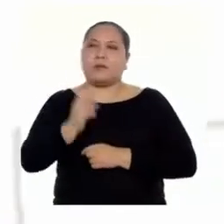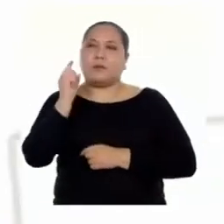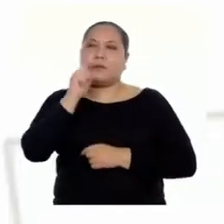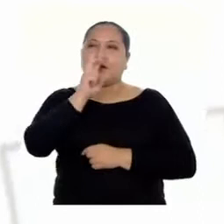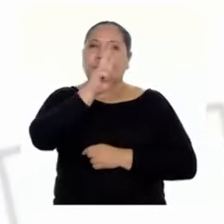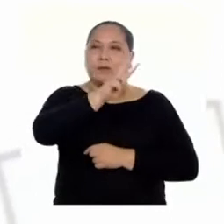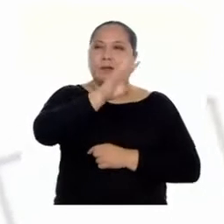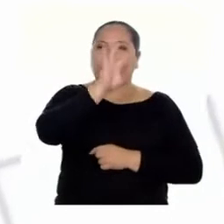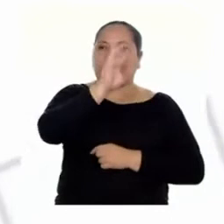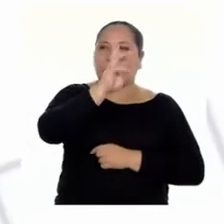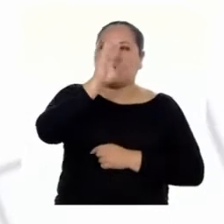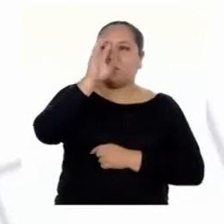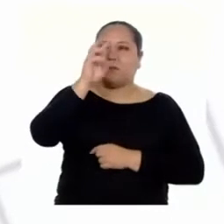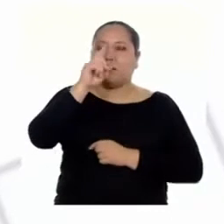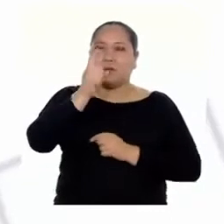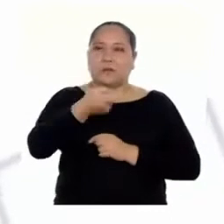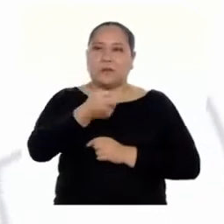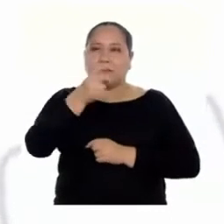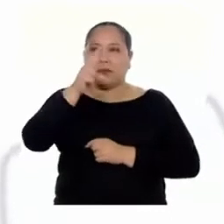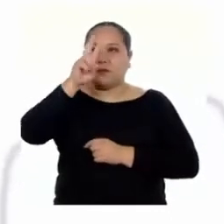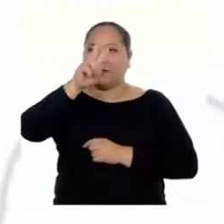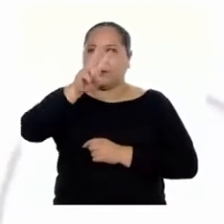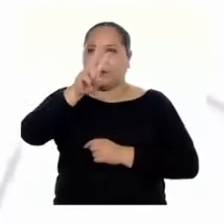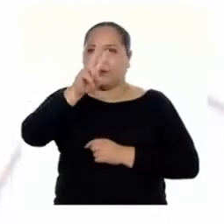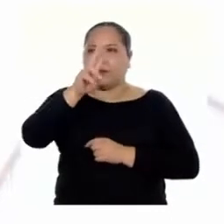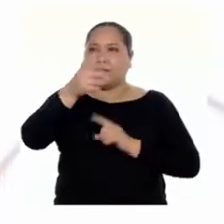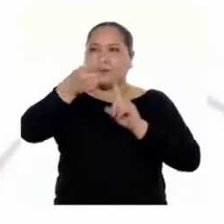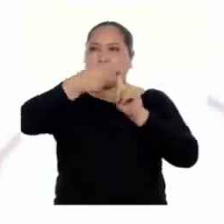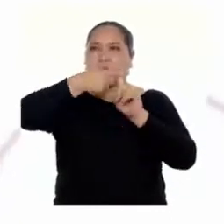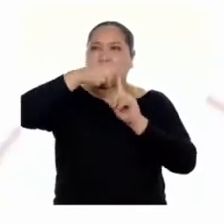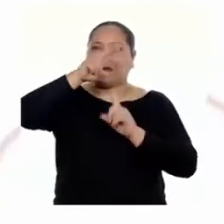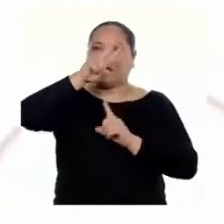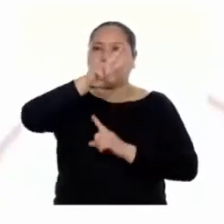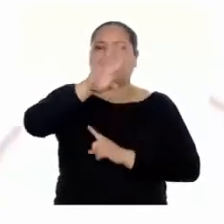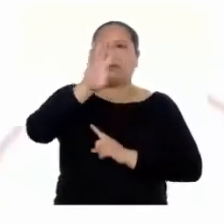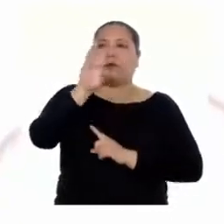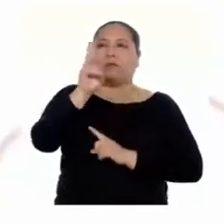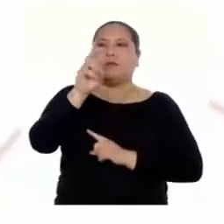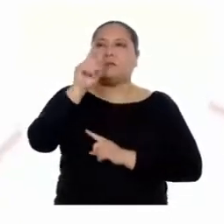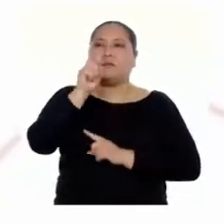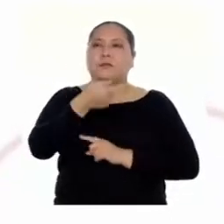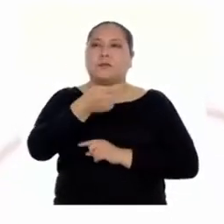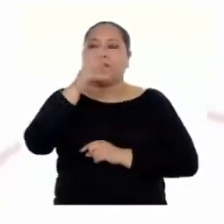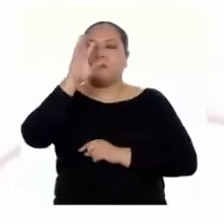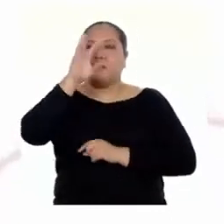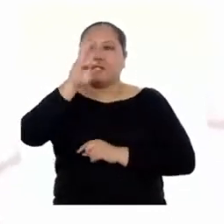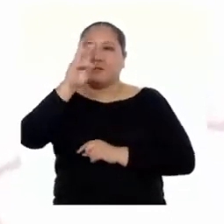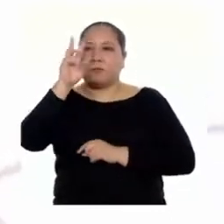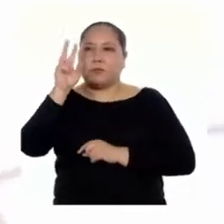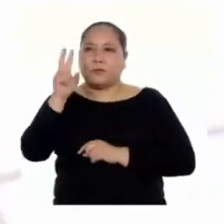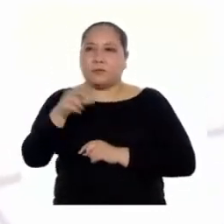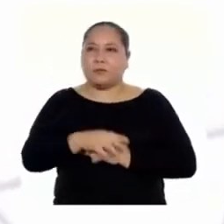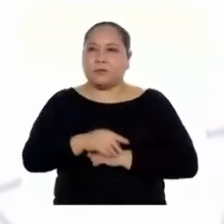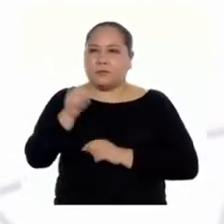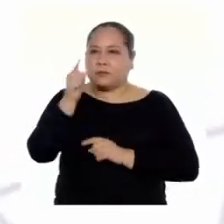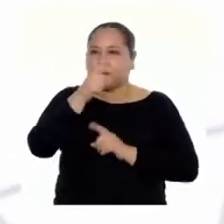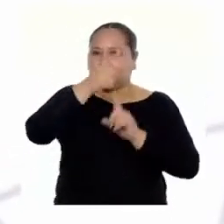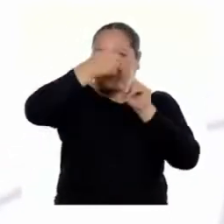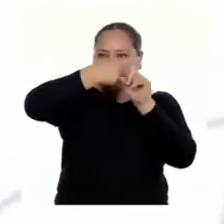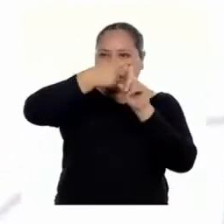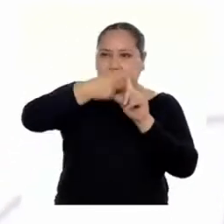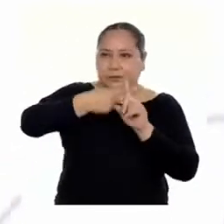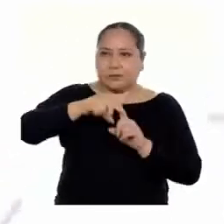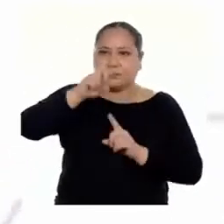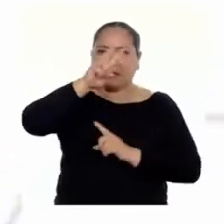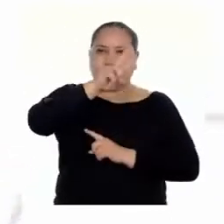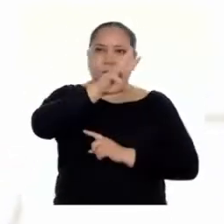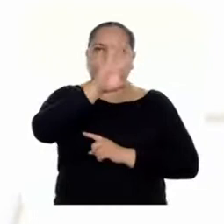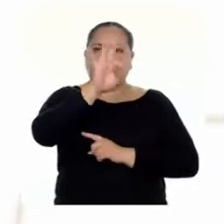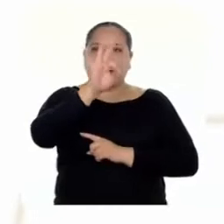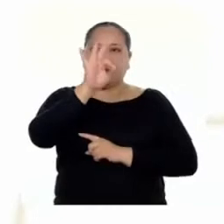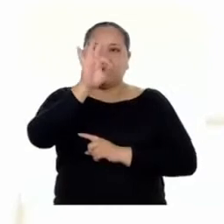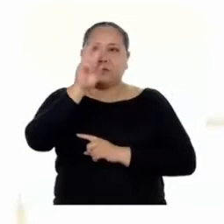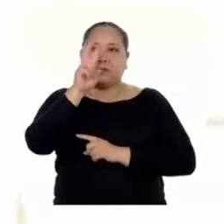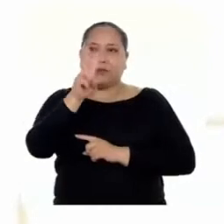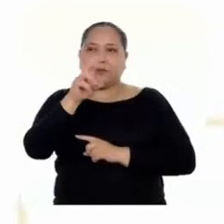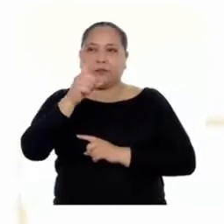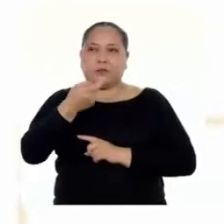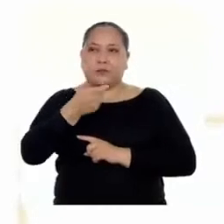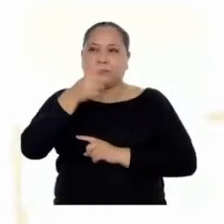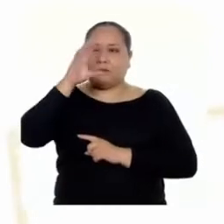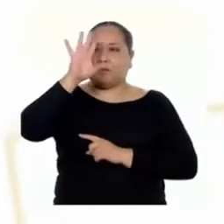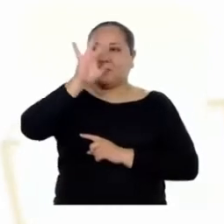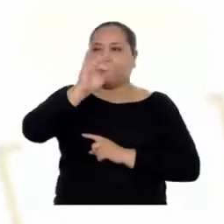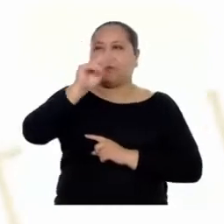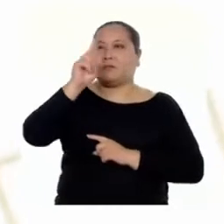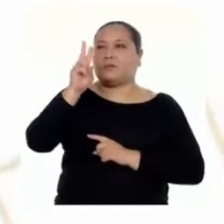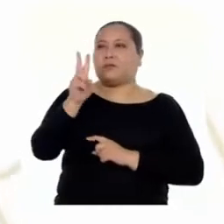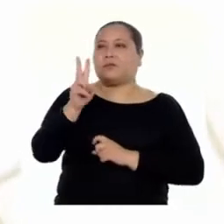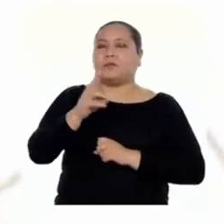ahí 266,20 más 26,62, cuya suma me da 292 soles